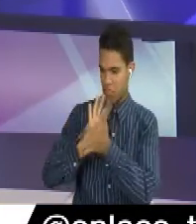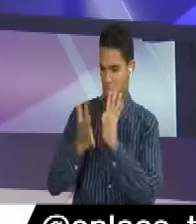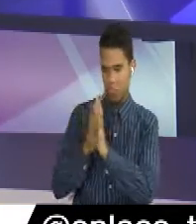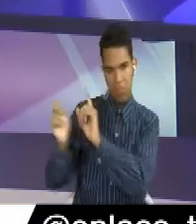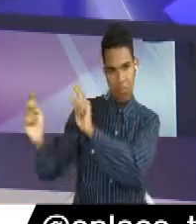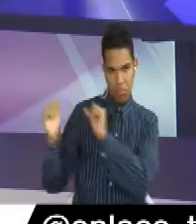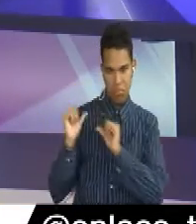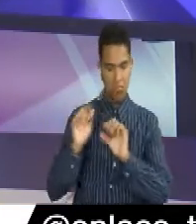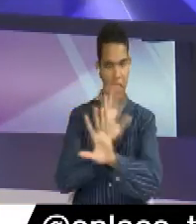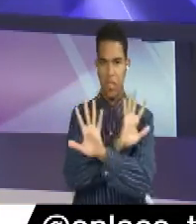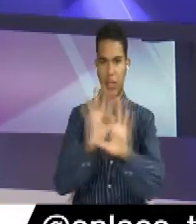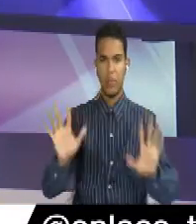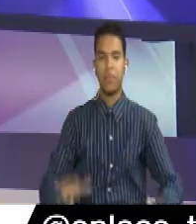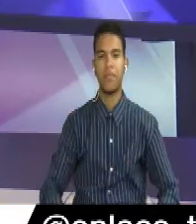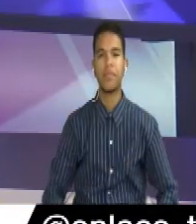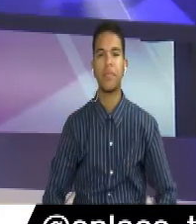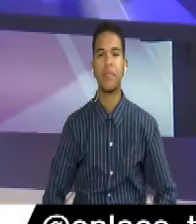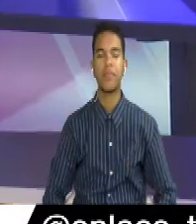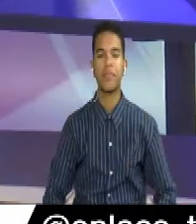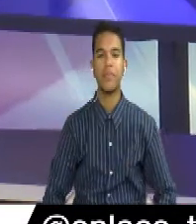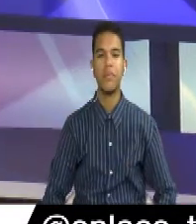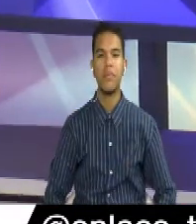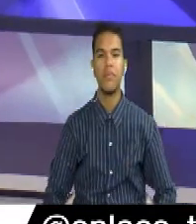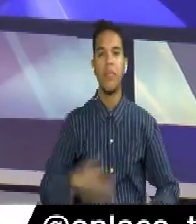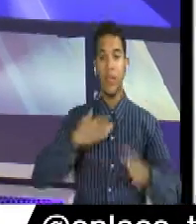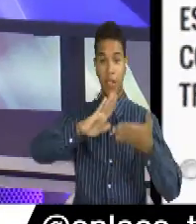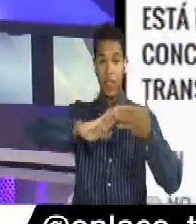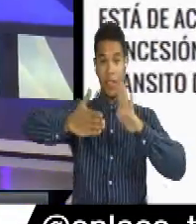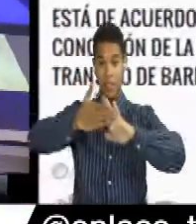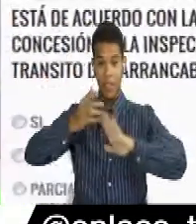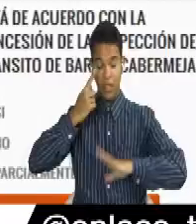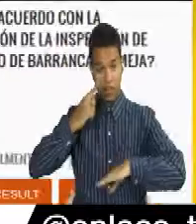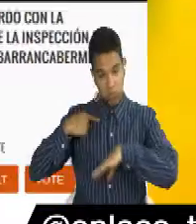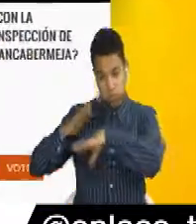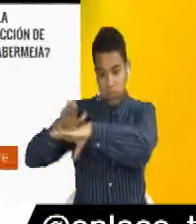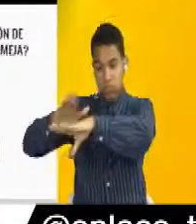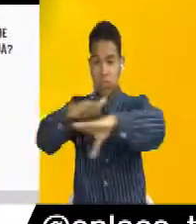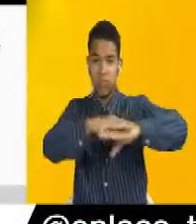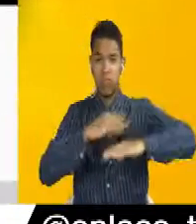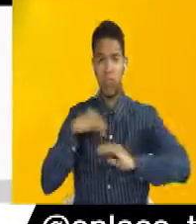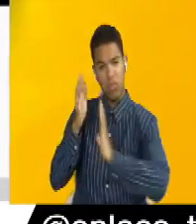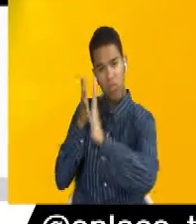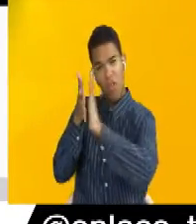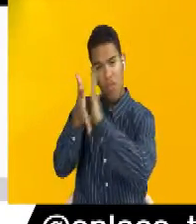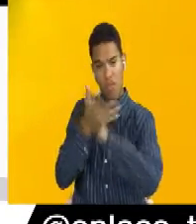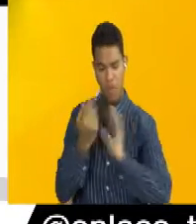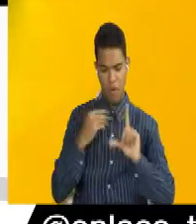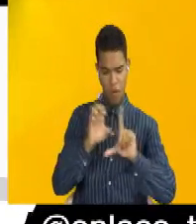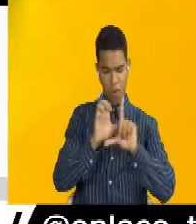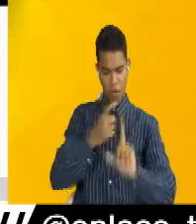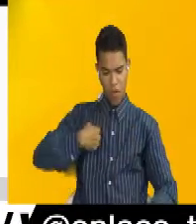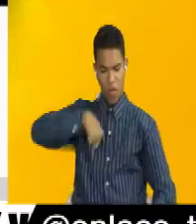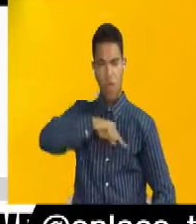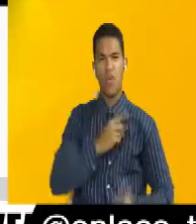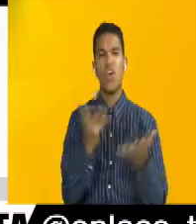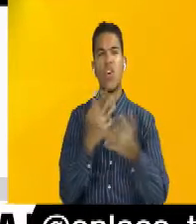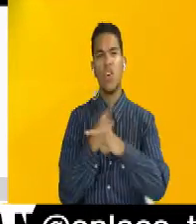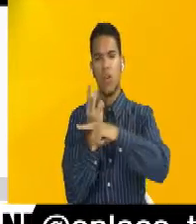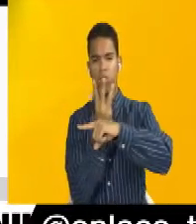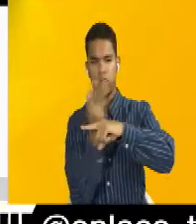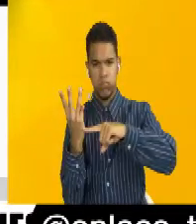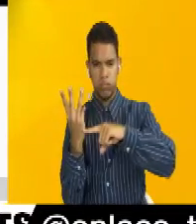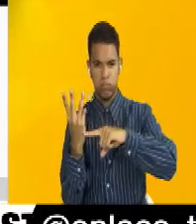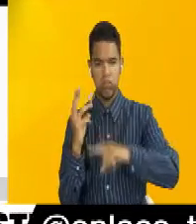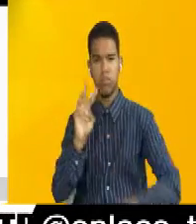Seguimos llevando a nuestra comunidad el acontecer de la ciudad y de la región. Estas y otras informaciones de Enlace Noticias las pueden hallar en nuestra página web